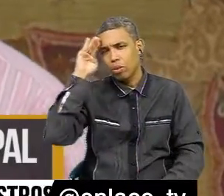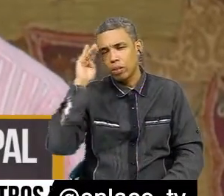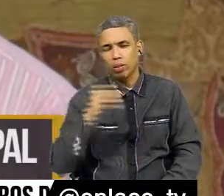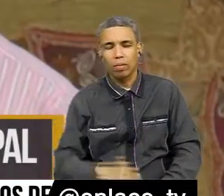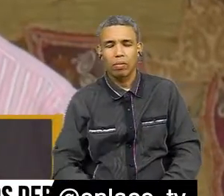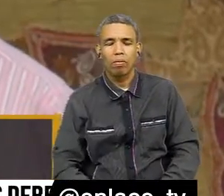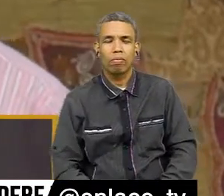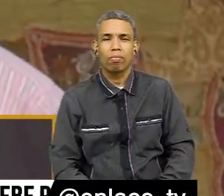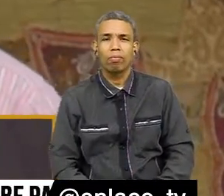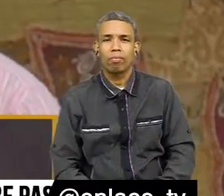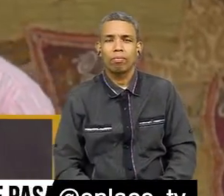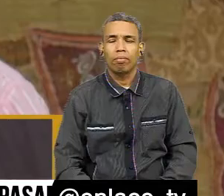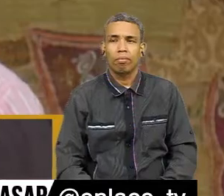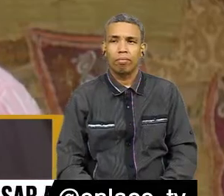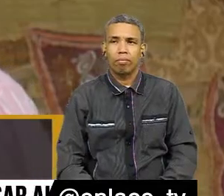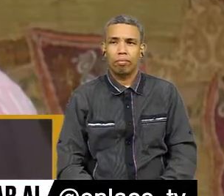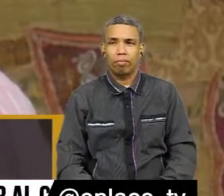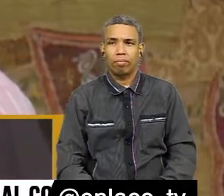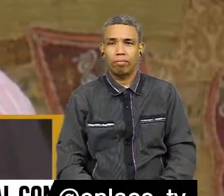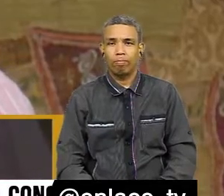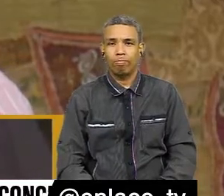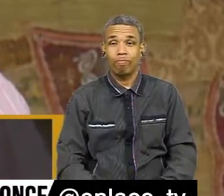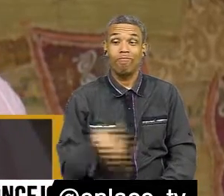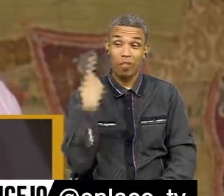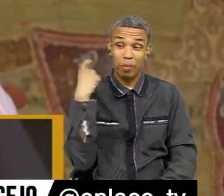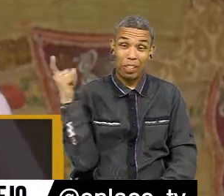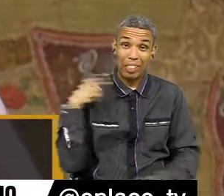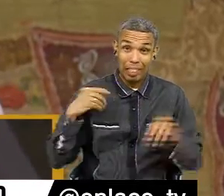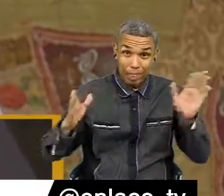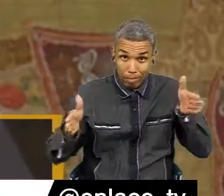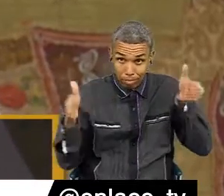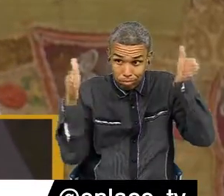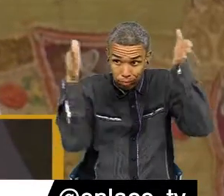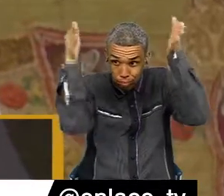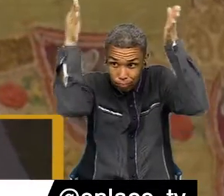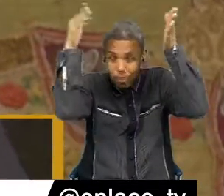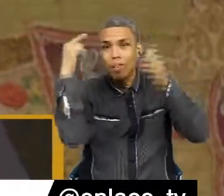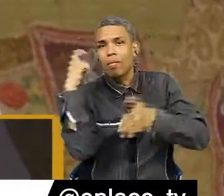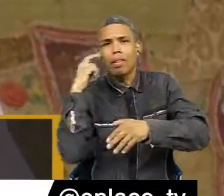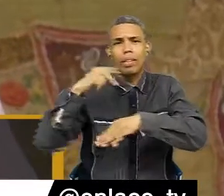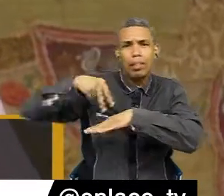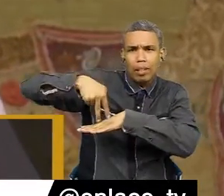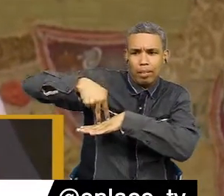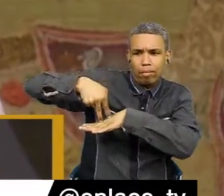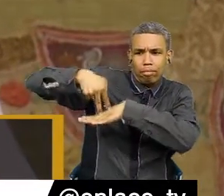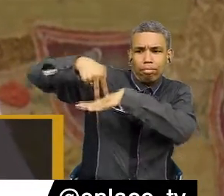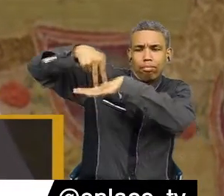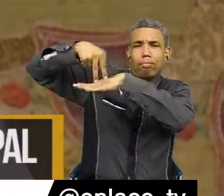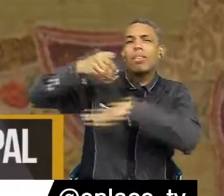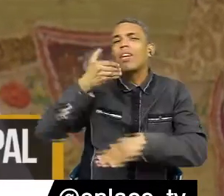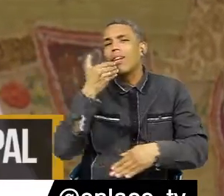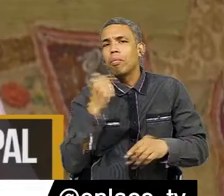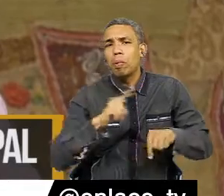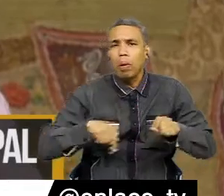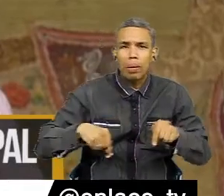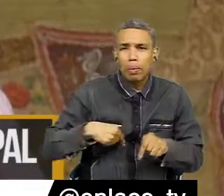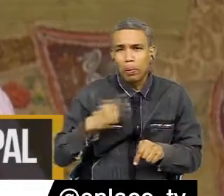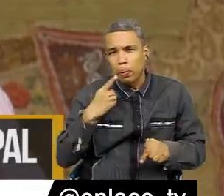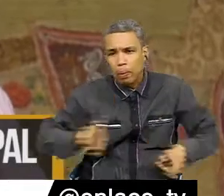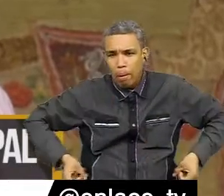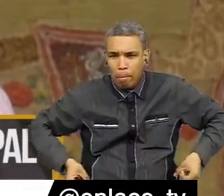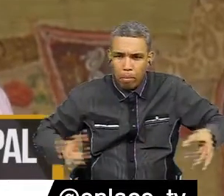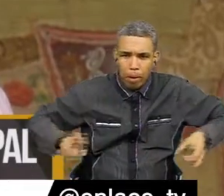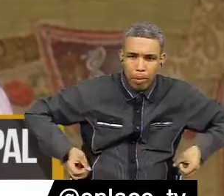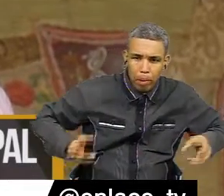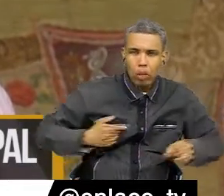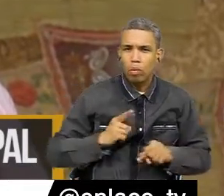para instalar el ascensor para que haya accesibilidad a las personas discapacitadas a estas oficinas. Además de Medio